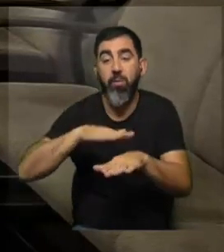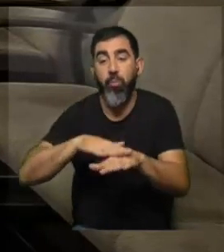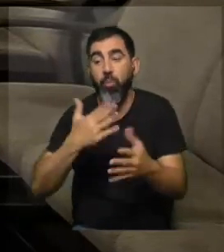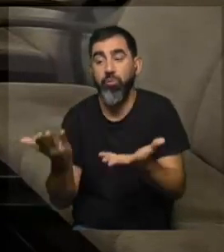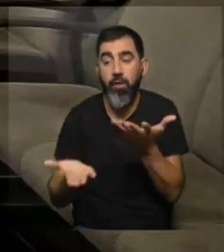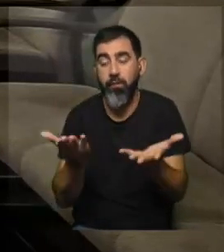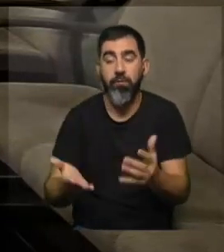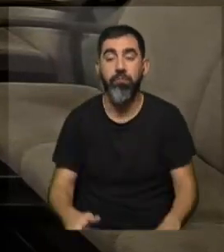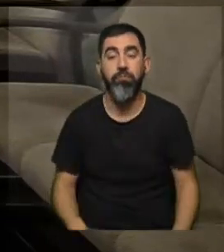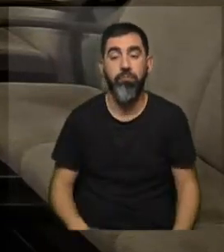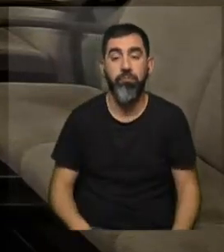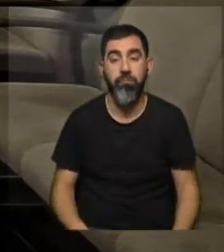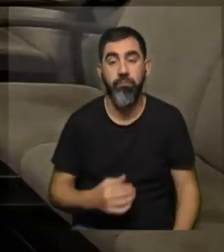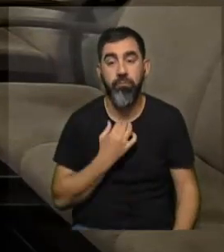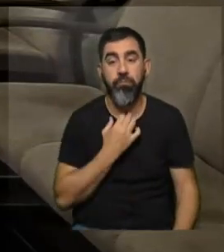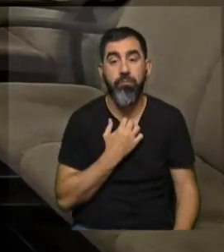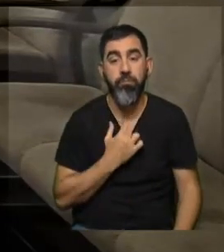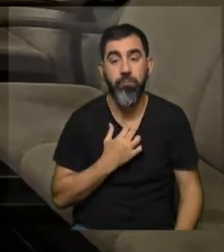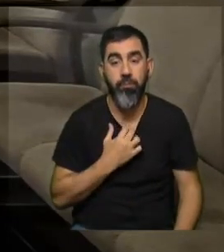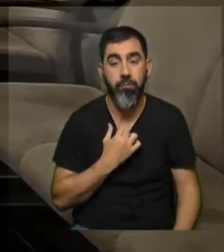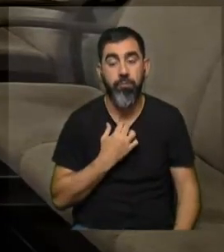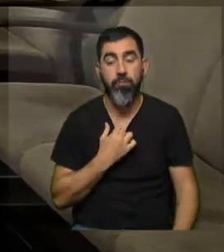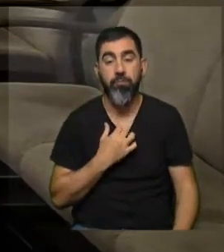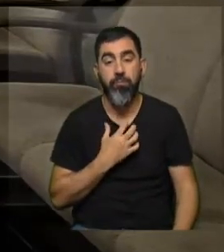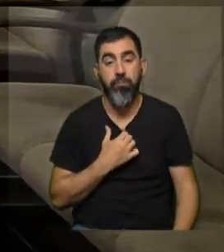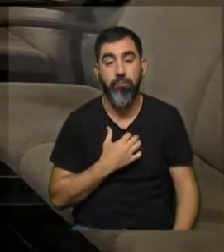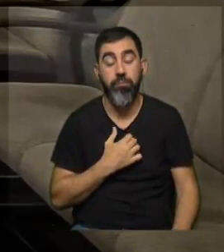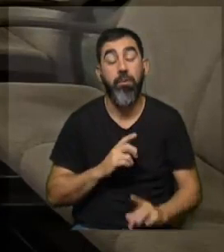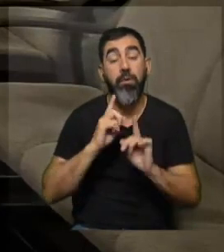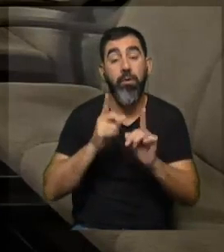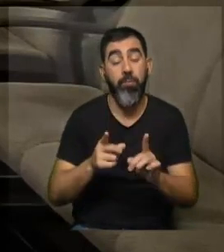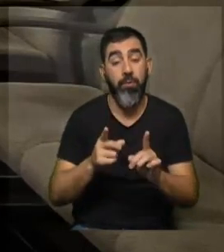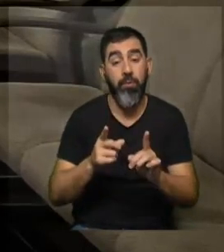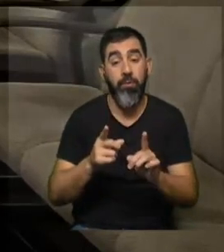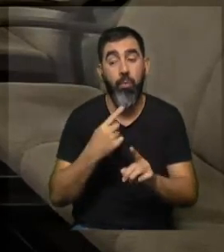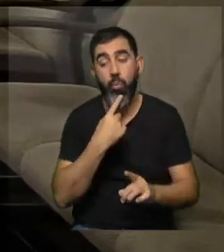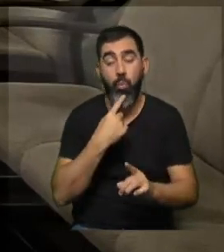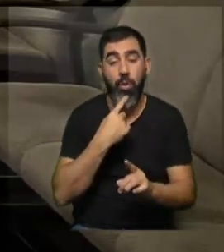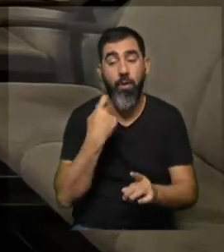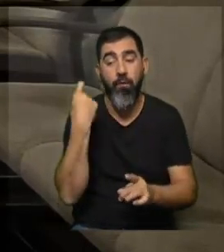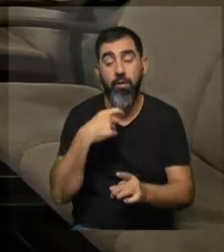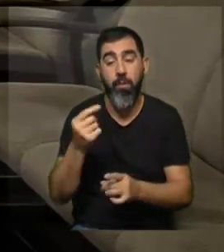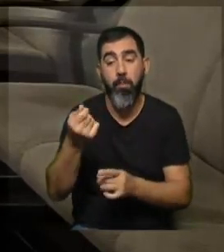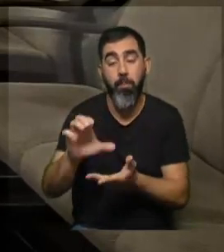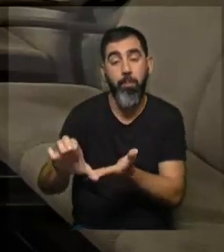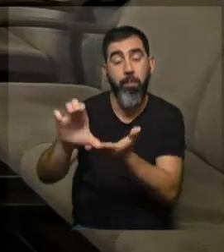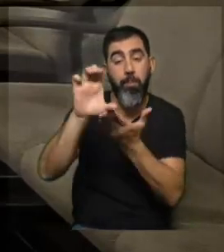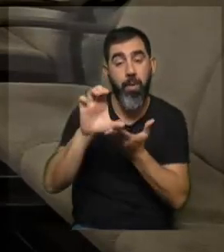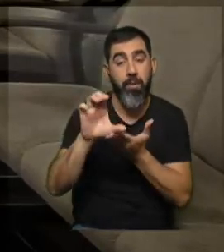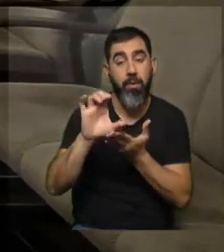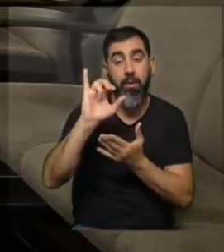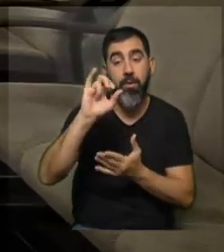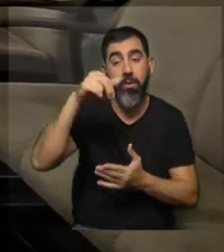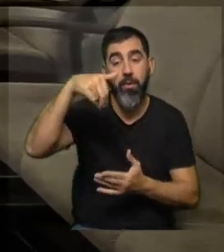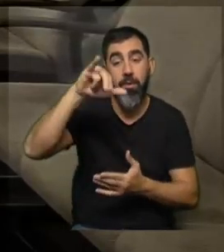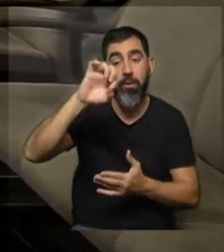en esa referido a las medidas sustitutivas a la internación también Nani cuestionó la falta de recursos que considera tiene Lisa